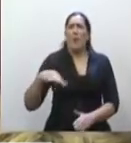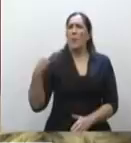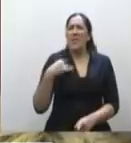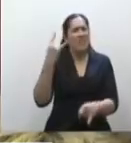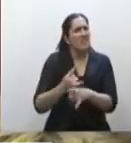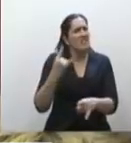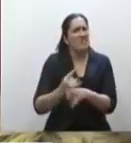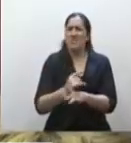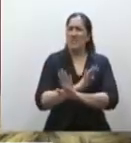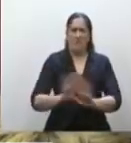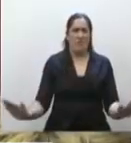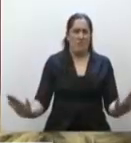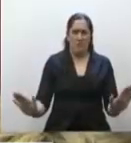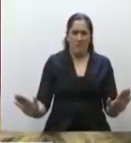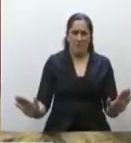Siempre.